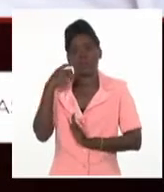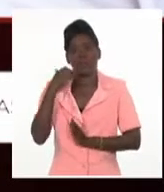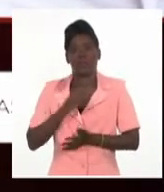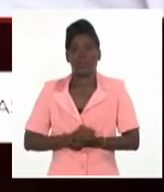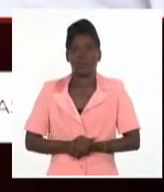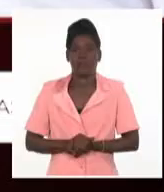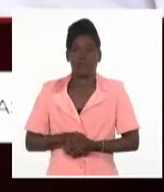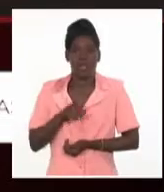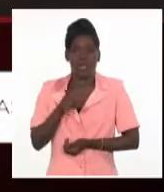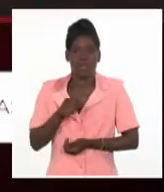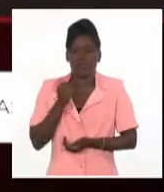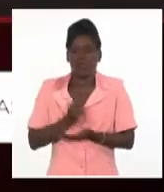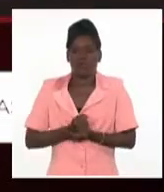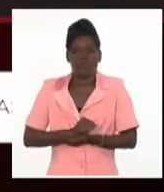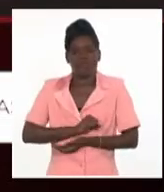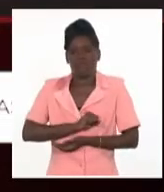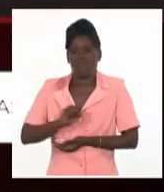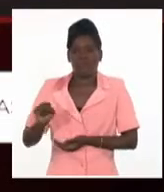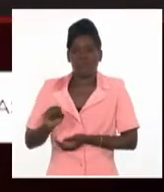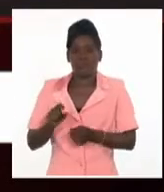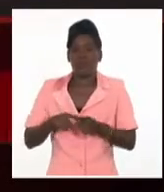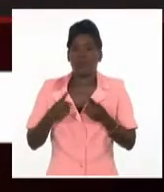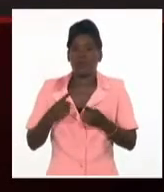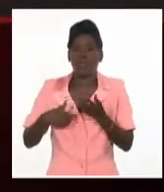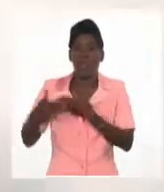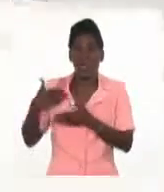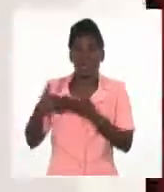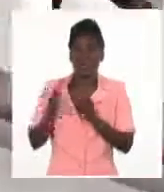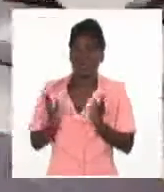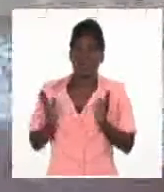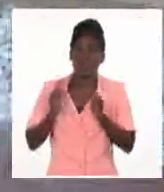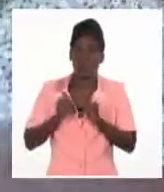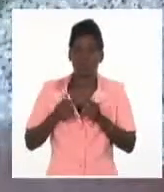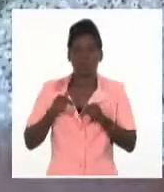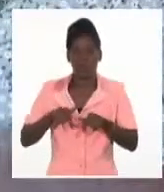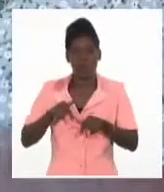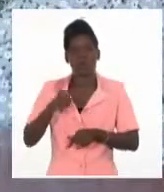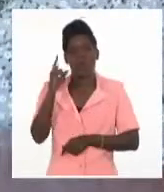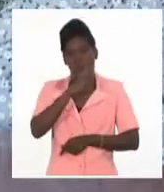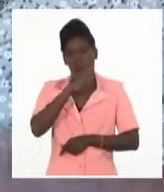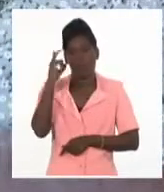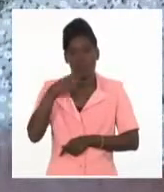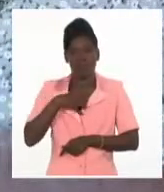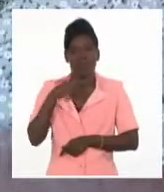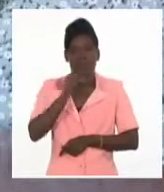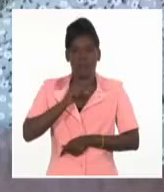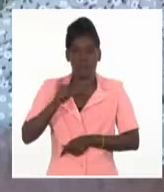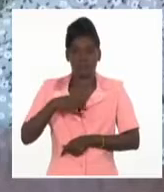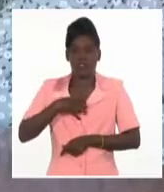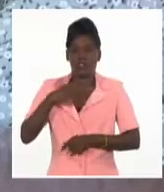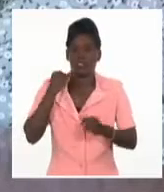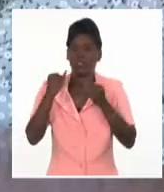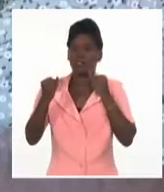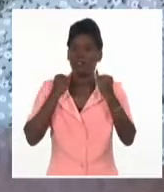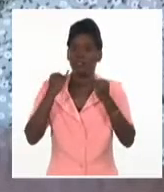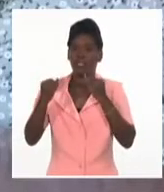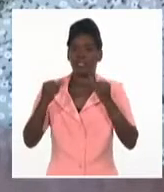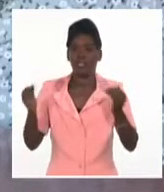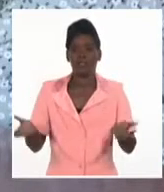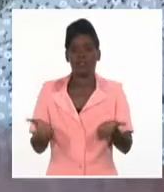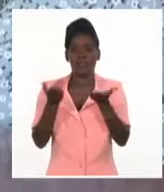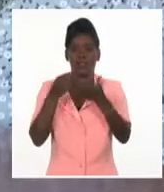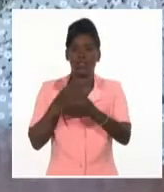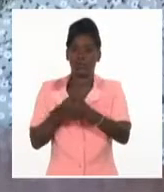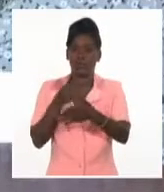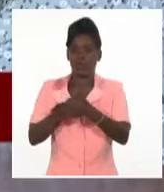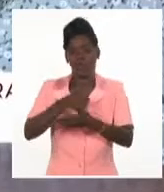distintivo con relación incluso a otros momentos del proceso. Y eso pues tiene una presencia concreta,